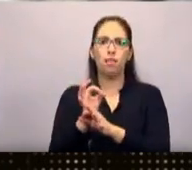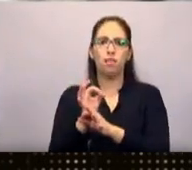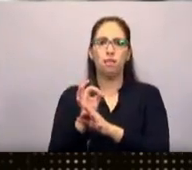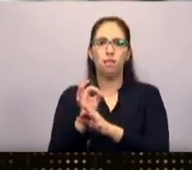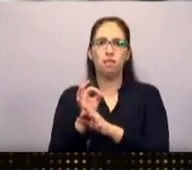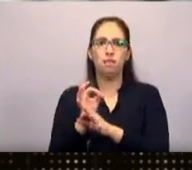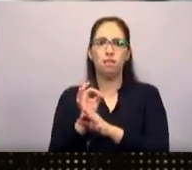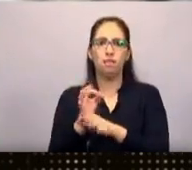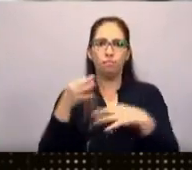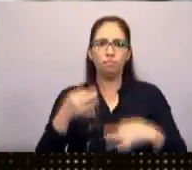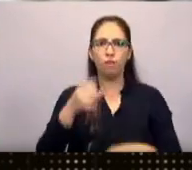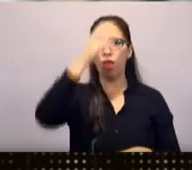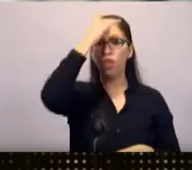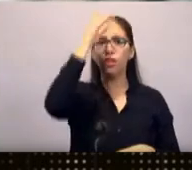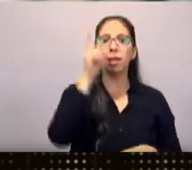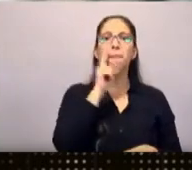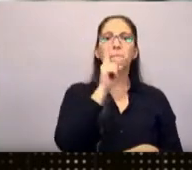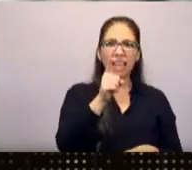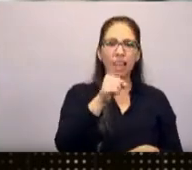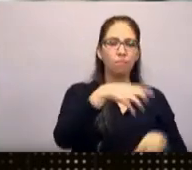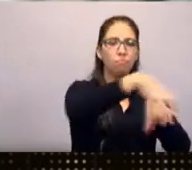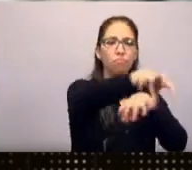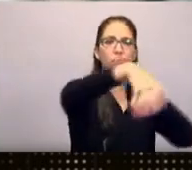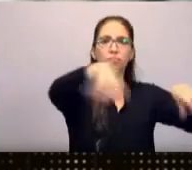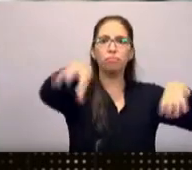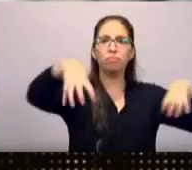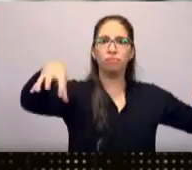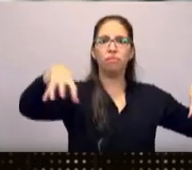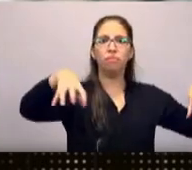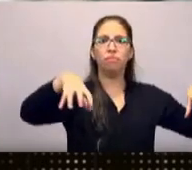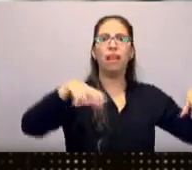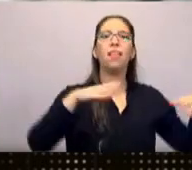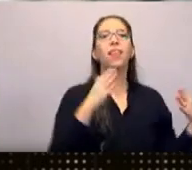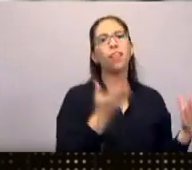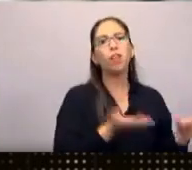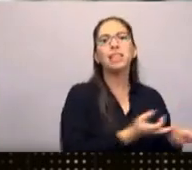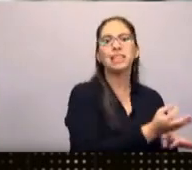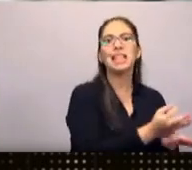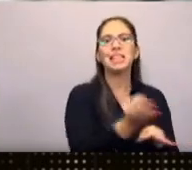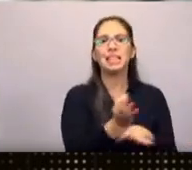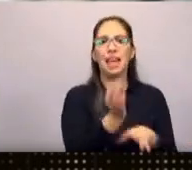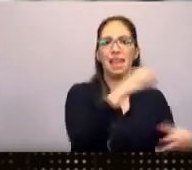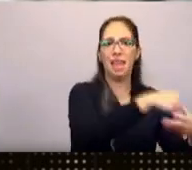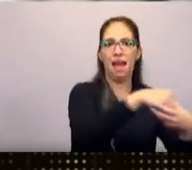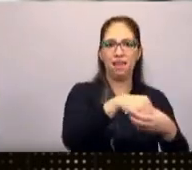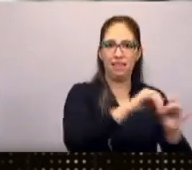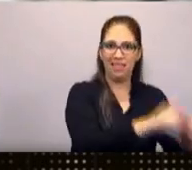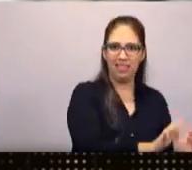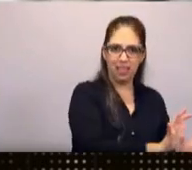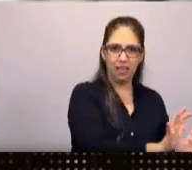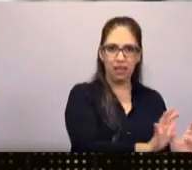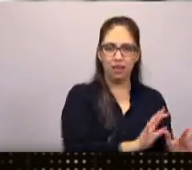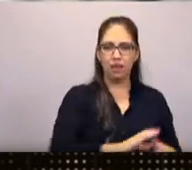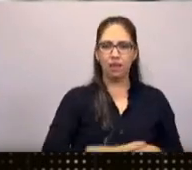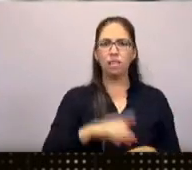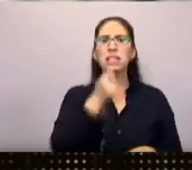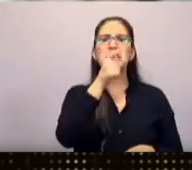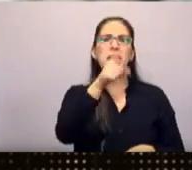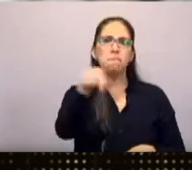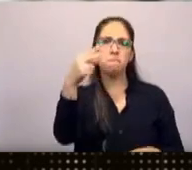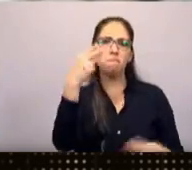12,000 escuelas sí edificios educativos establecimientos en la provincia de Buenos Aires y para que no el que no